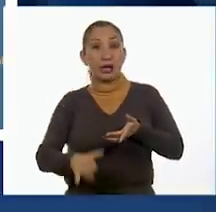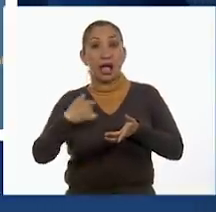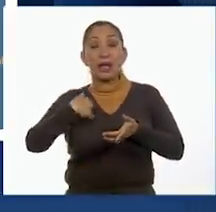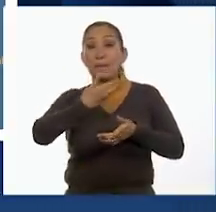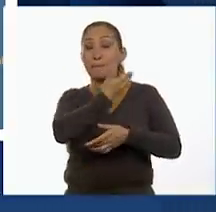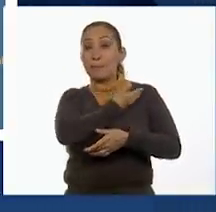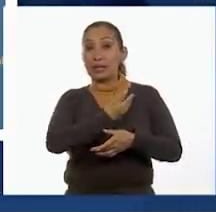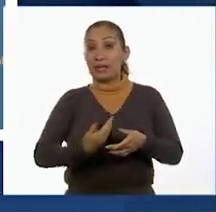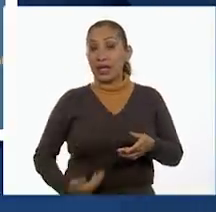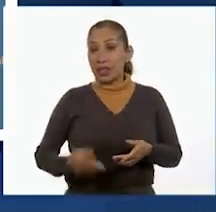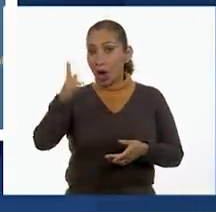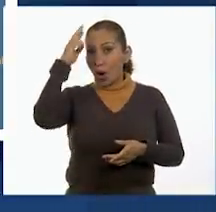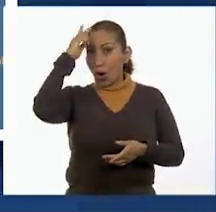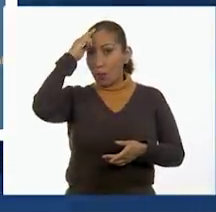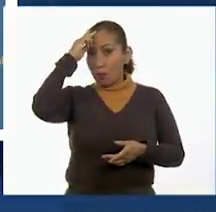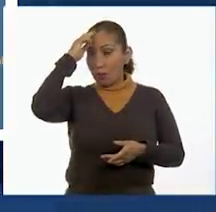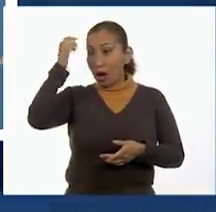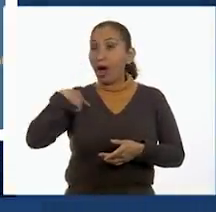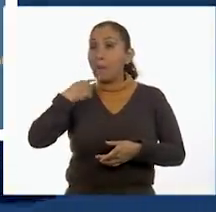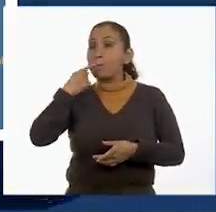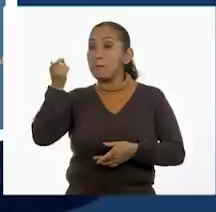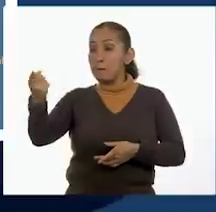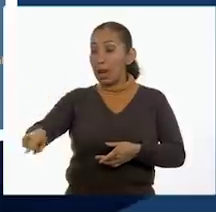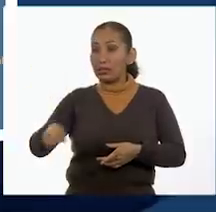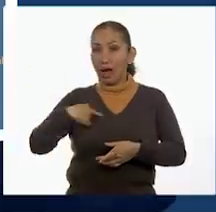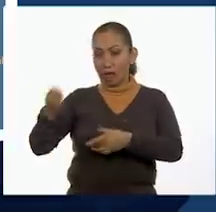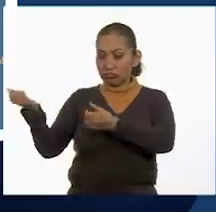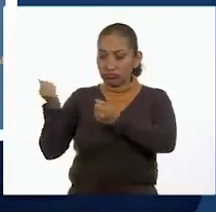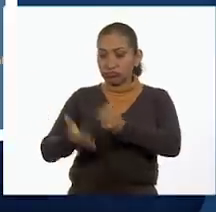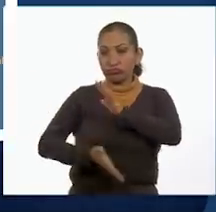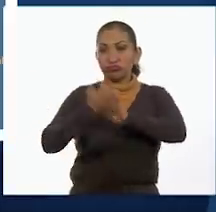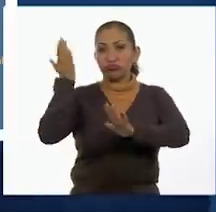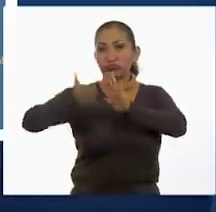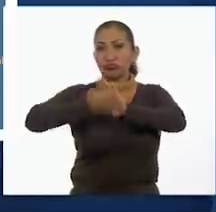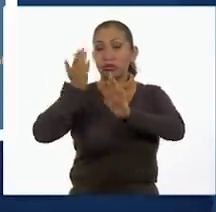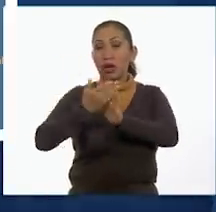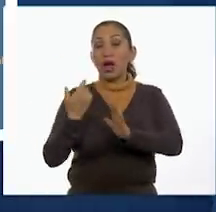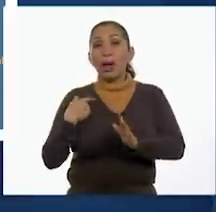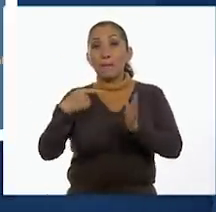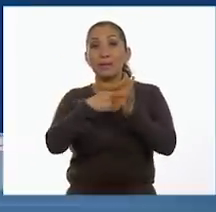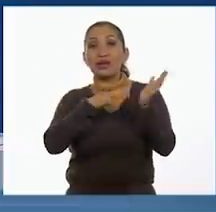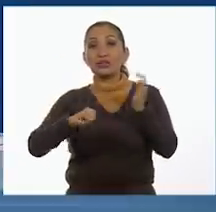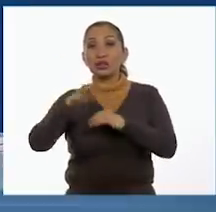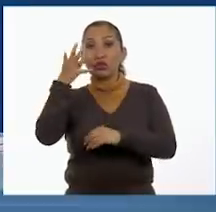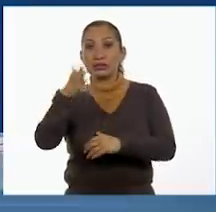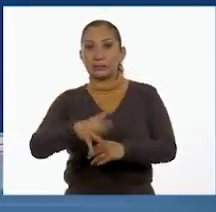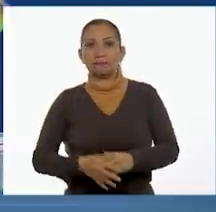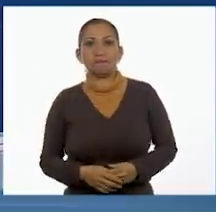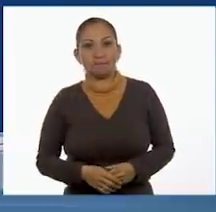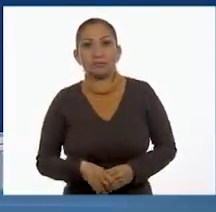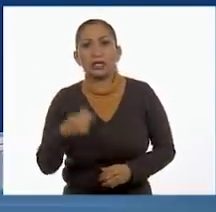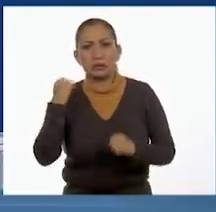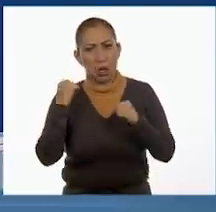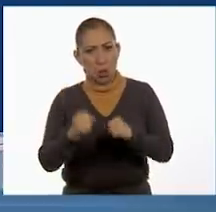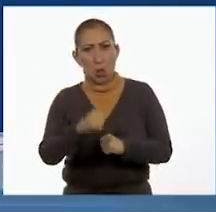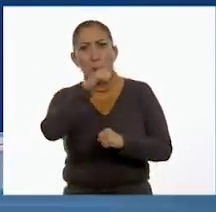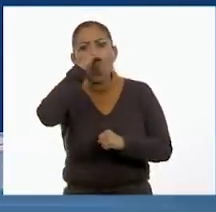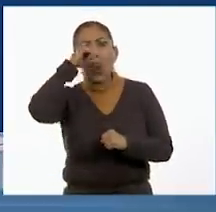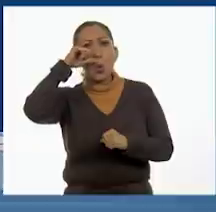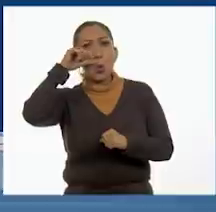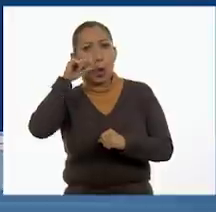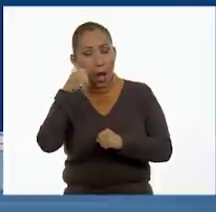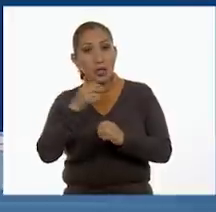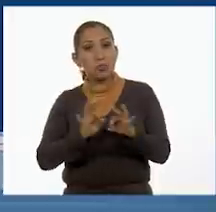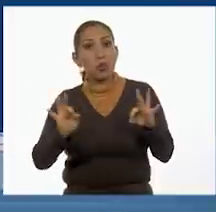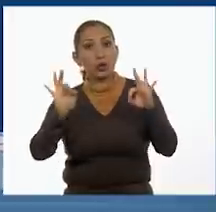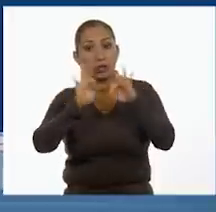Porfirio Díaz quien ordenó construirlo en 1910. ¡Wow! Estoy seguro de que Benito Juárez fue muy importante